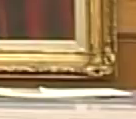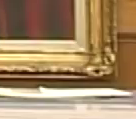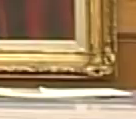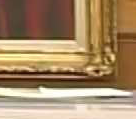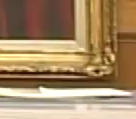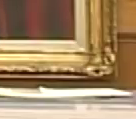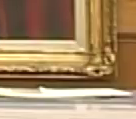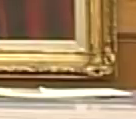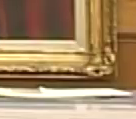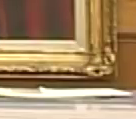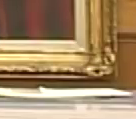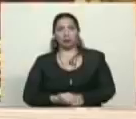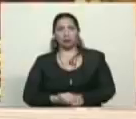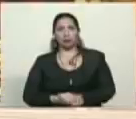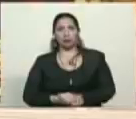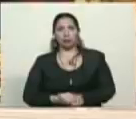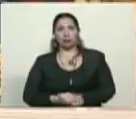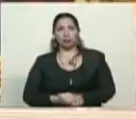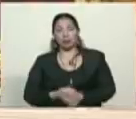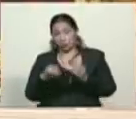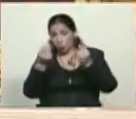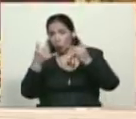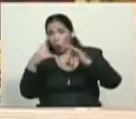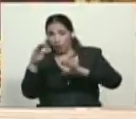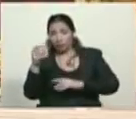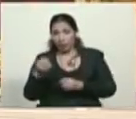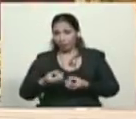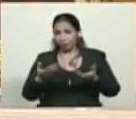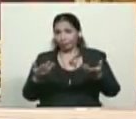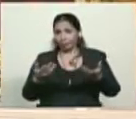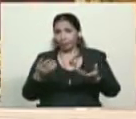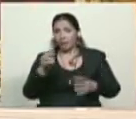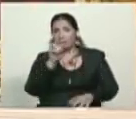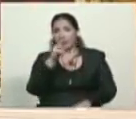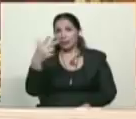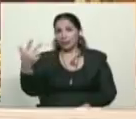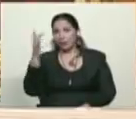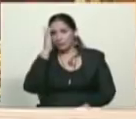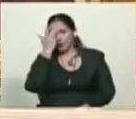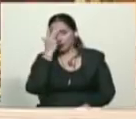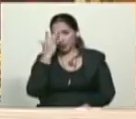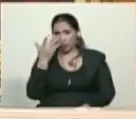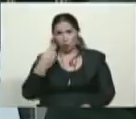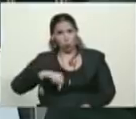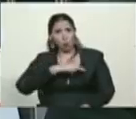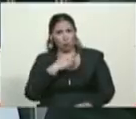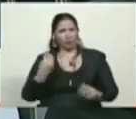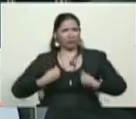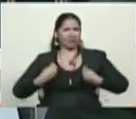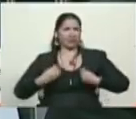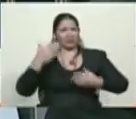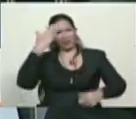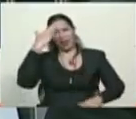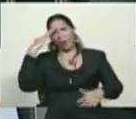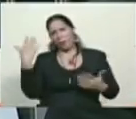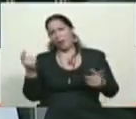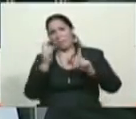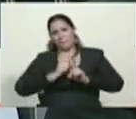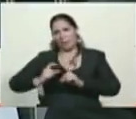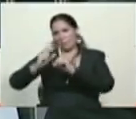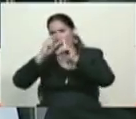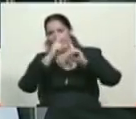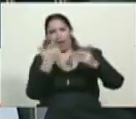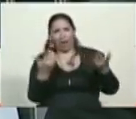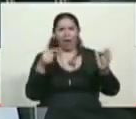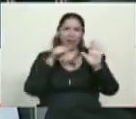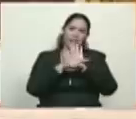sería el 23 de febrero para cumplir esta constitución. Ya nosotros, Madeleine, vivimos parte de este artículo.